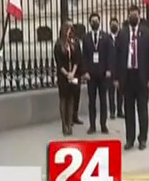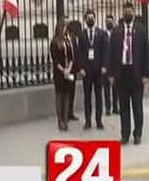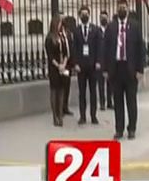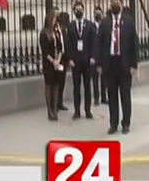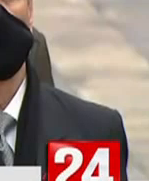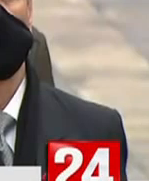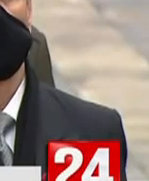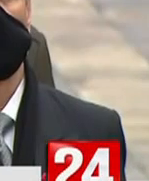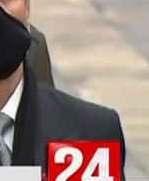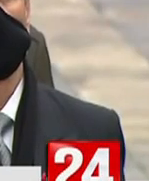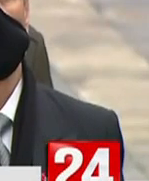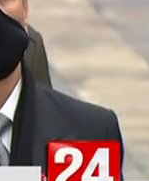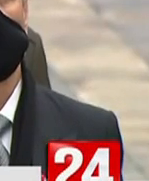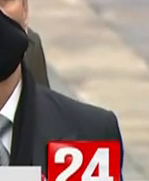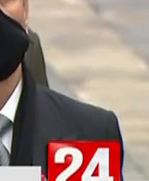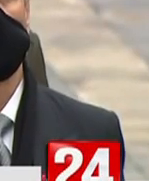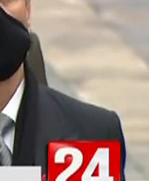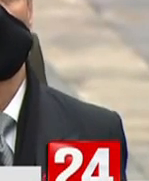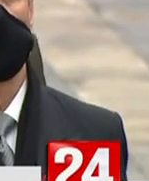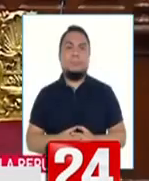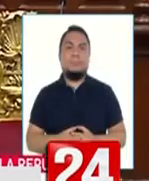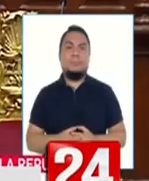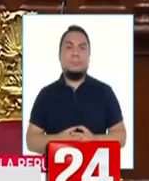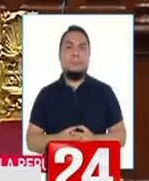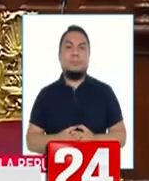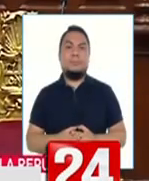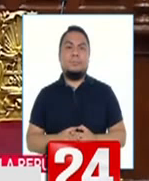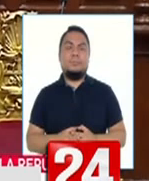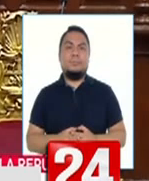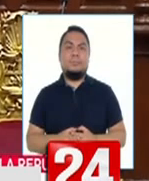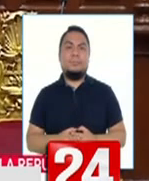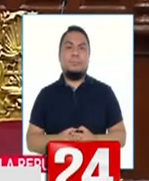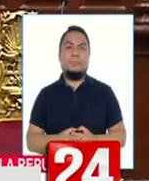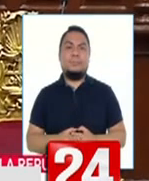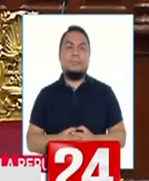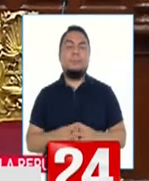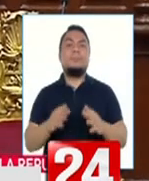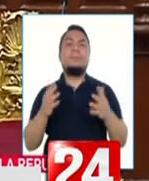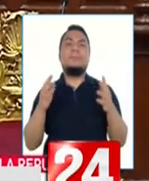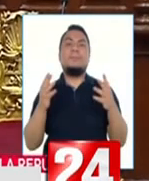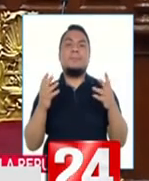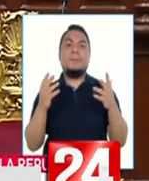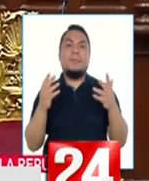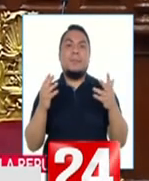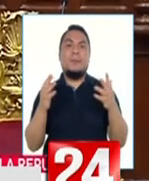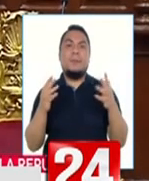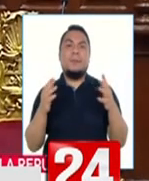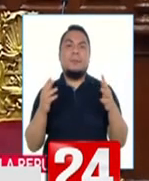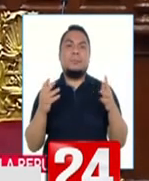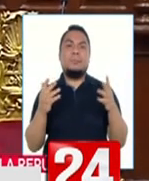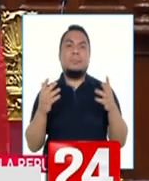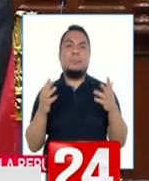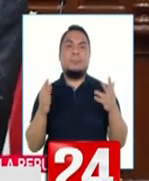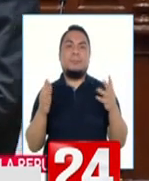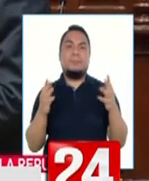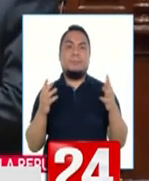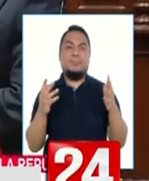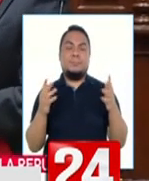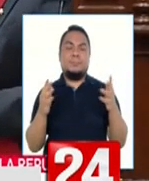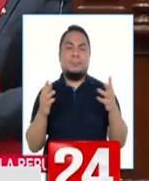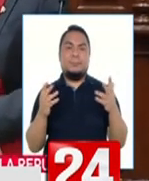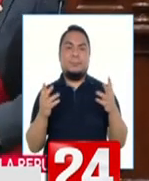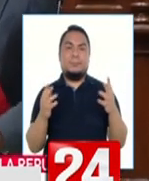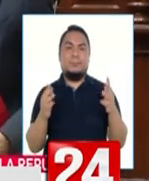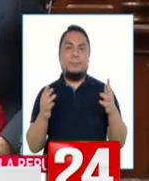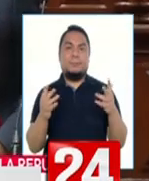la huelga agraria al poco tiempo el vacuna gay recordemos su primer discurso tras asumir un gobierno de transición